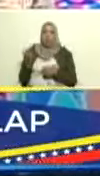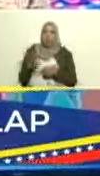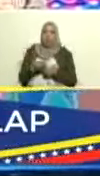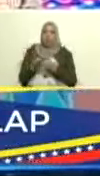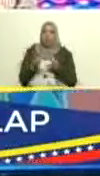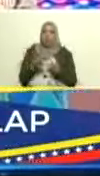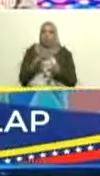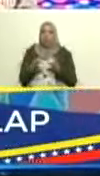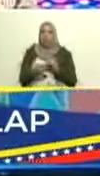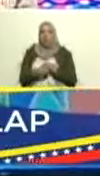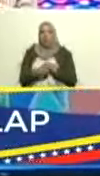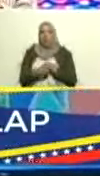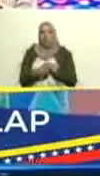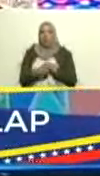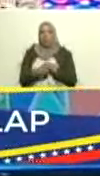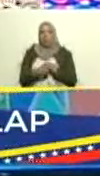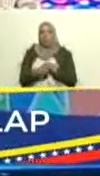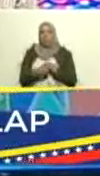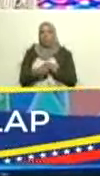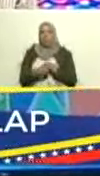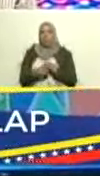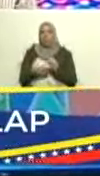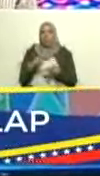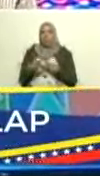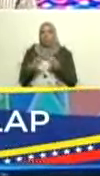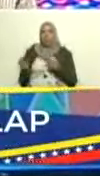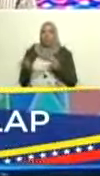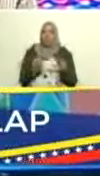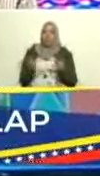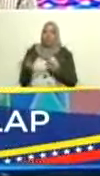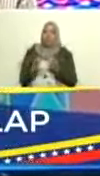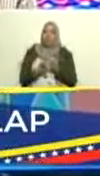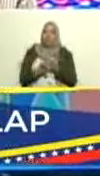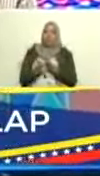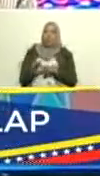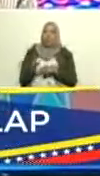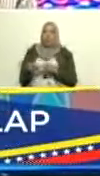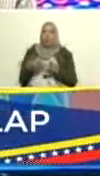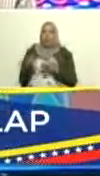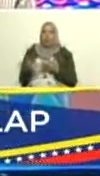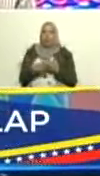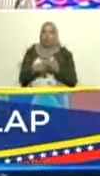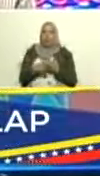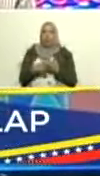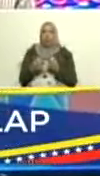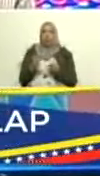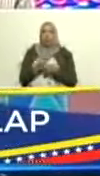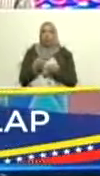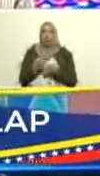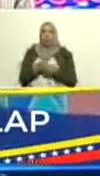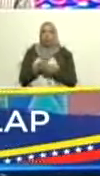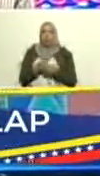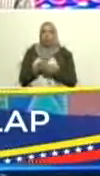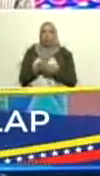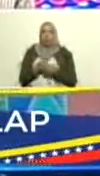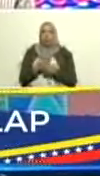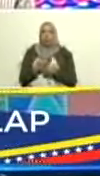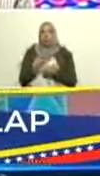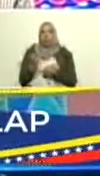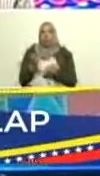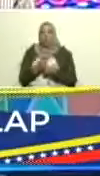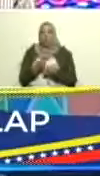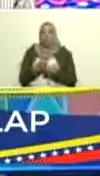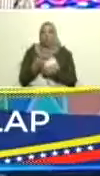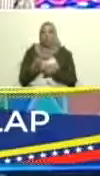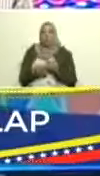7 transformaciones. Y en ese debate surgió esta propuesta. Una propuesta, como usted lo ha dicho, que generemos